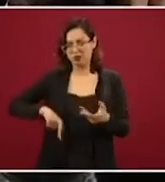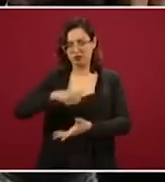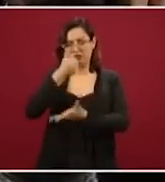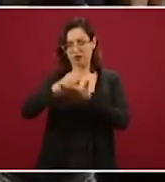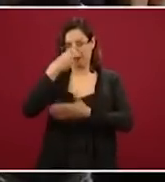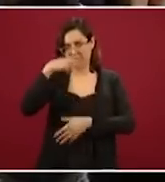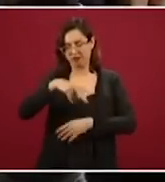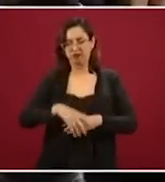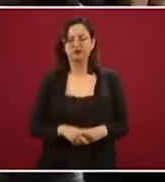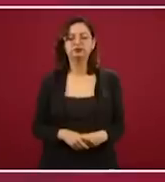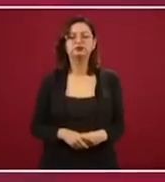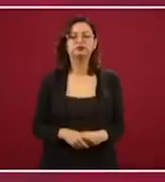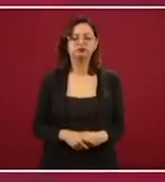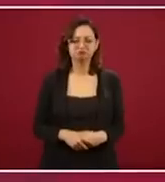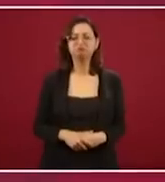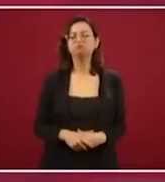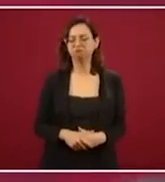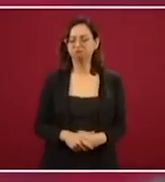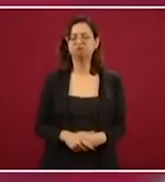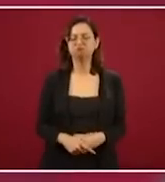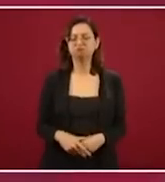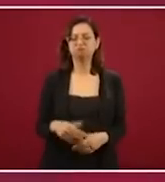extender esta campaña.